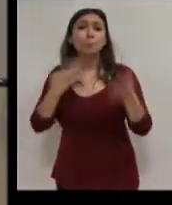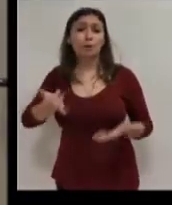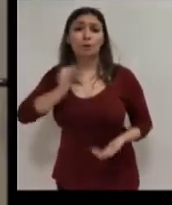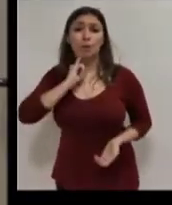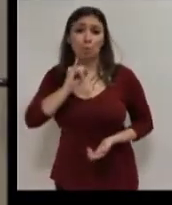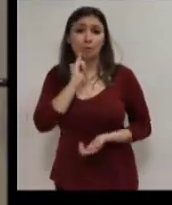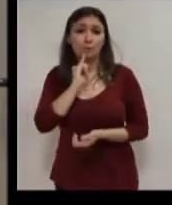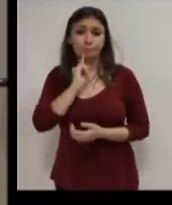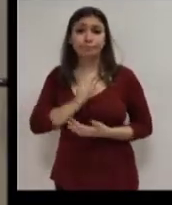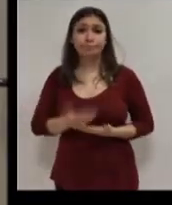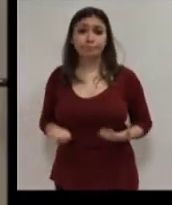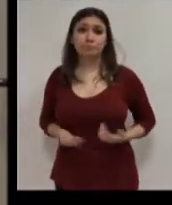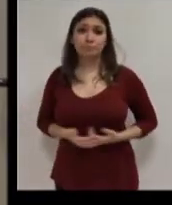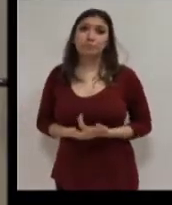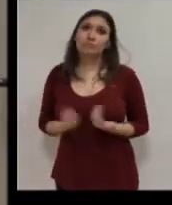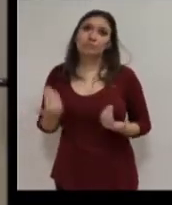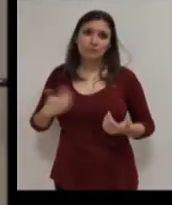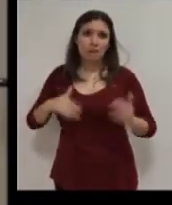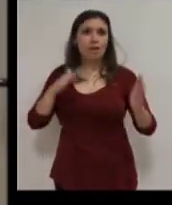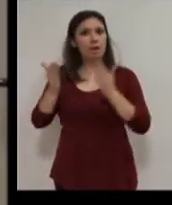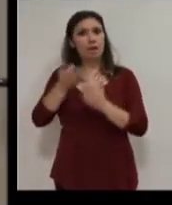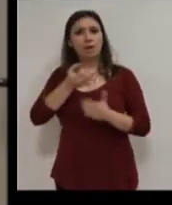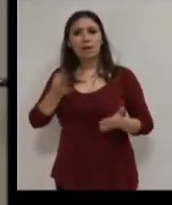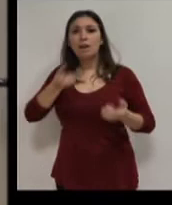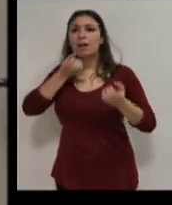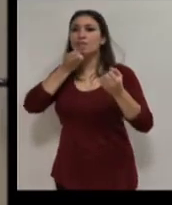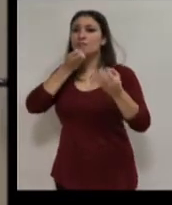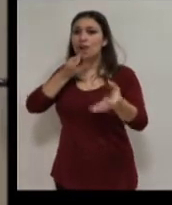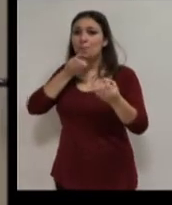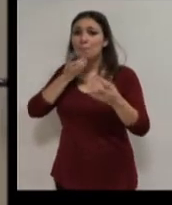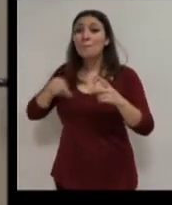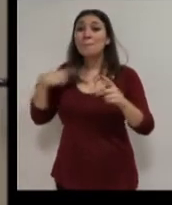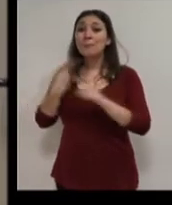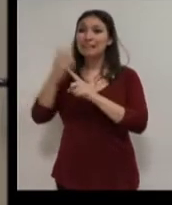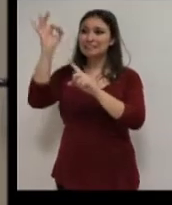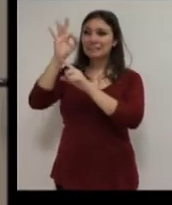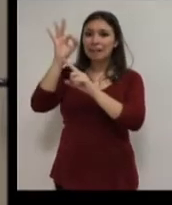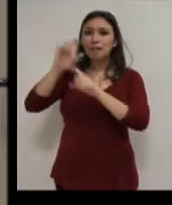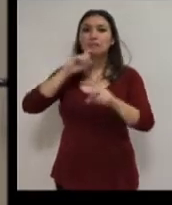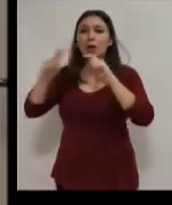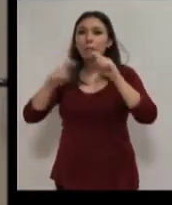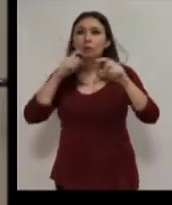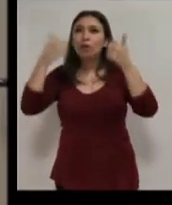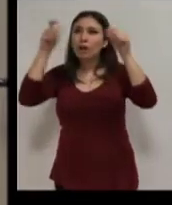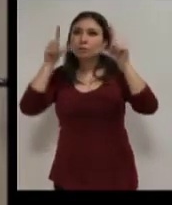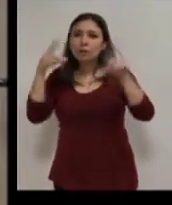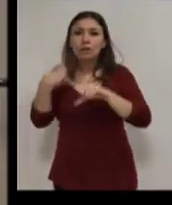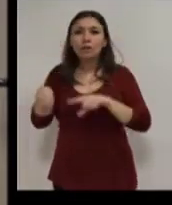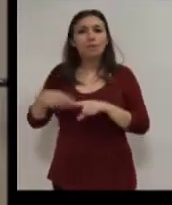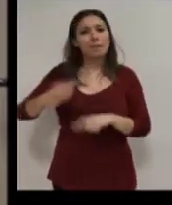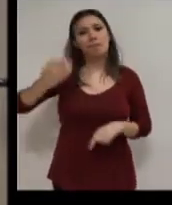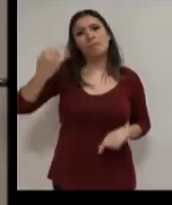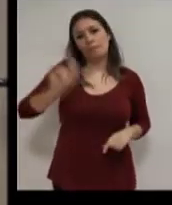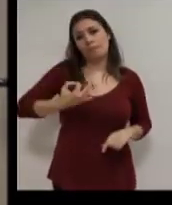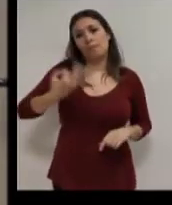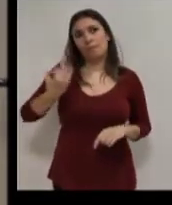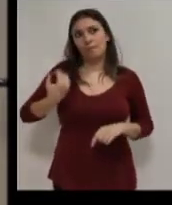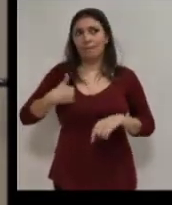barrera puede ser el idioma, puede ser una barrera muy importante. Yo creo que ya va siendo hora de que la información que suministremos y la señalización también